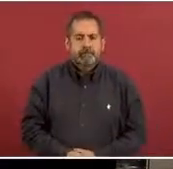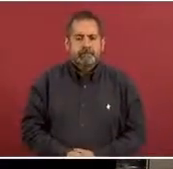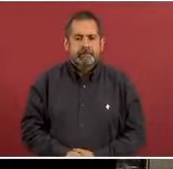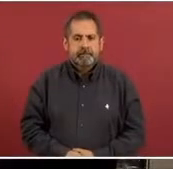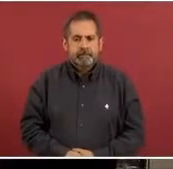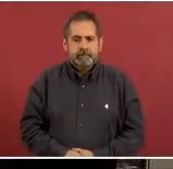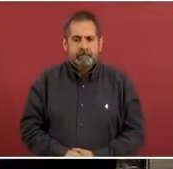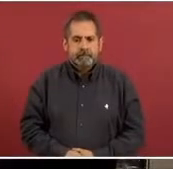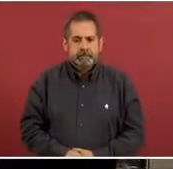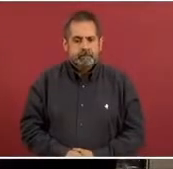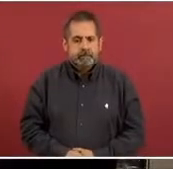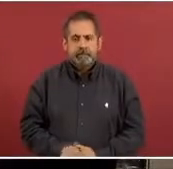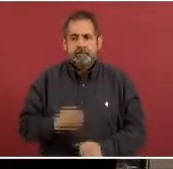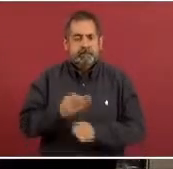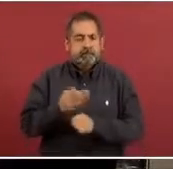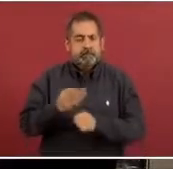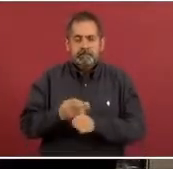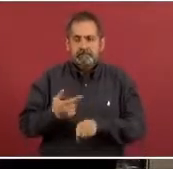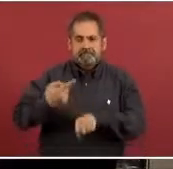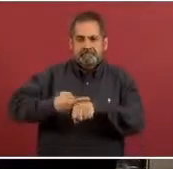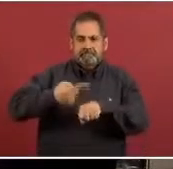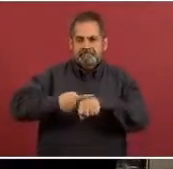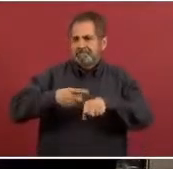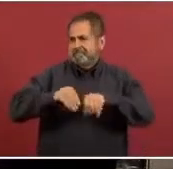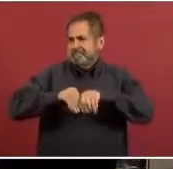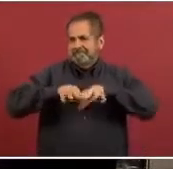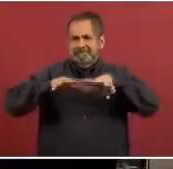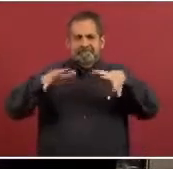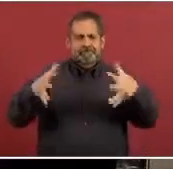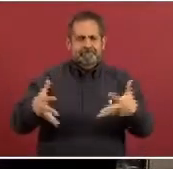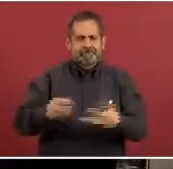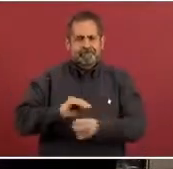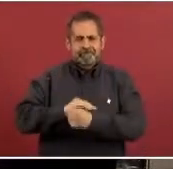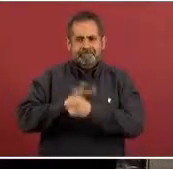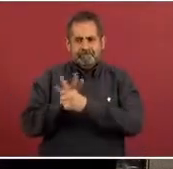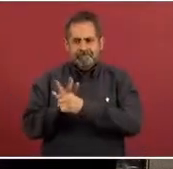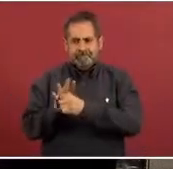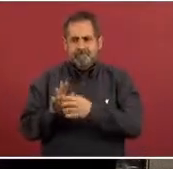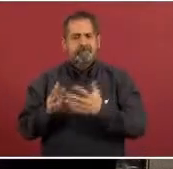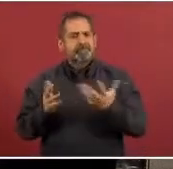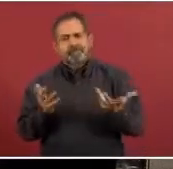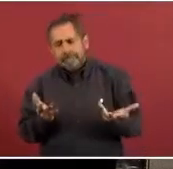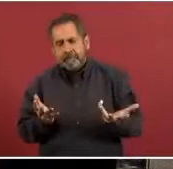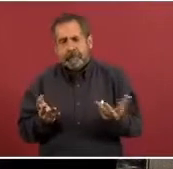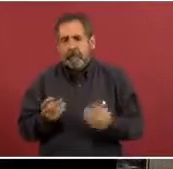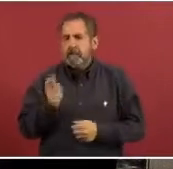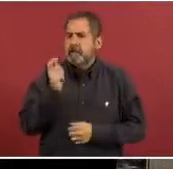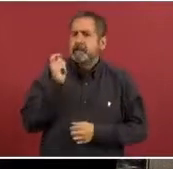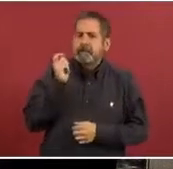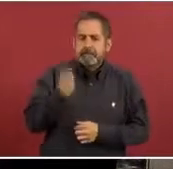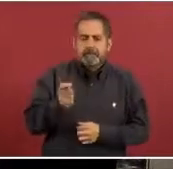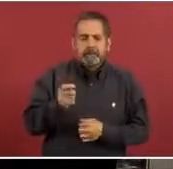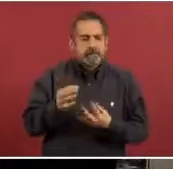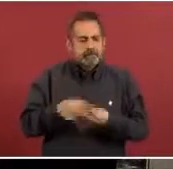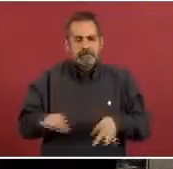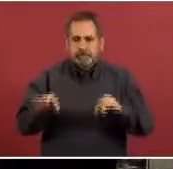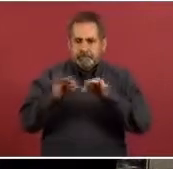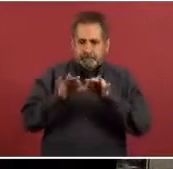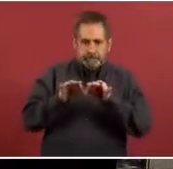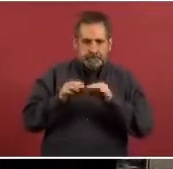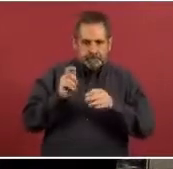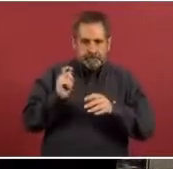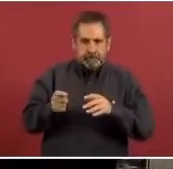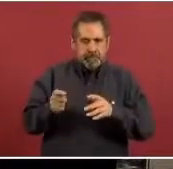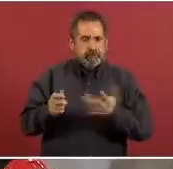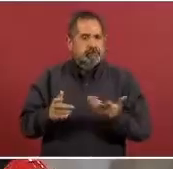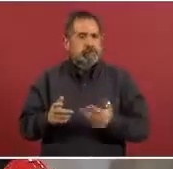Para hacer frente a esta epidemia del nuevo coronavirus, es fundamental la participación